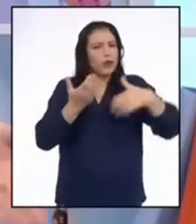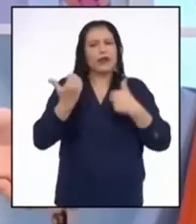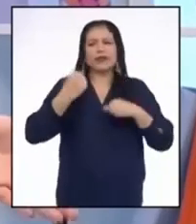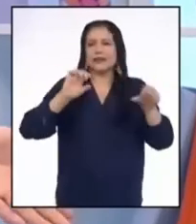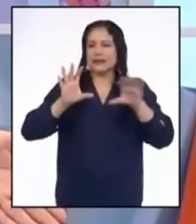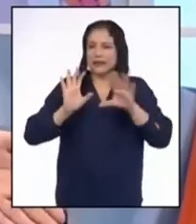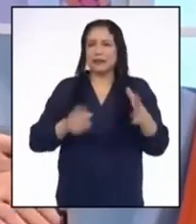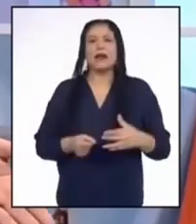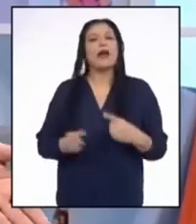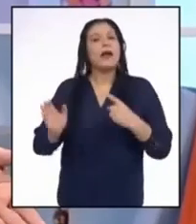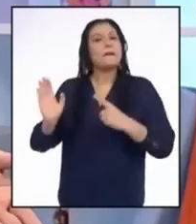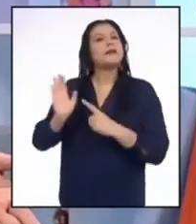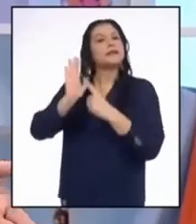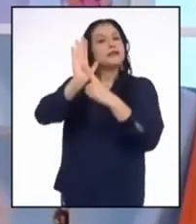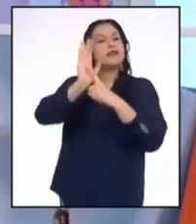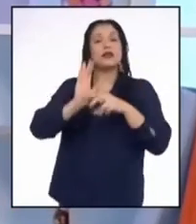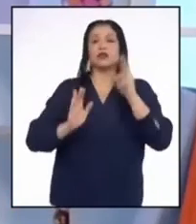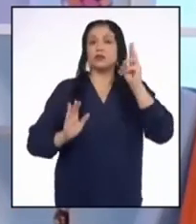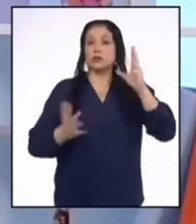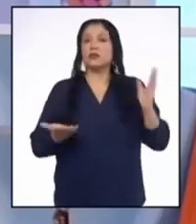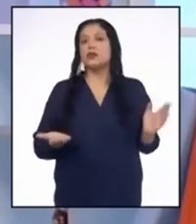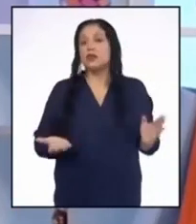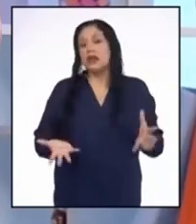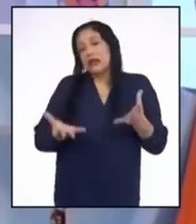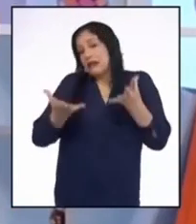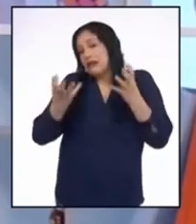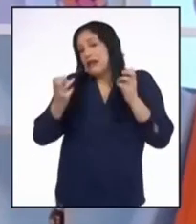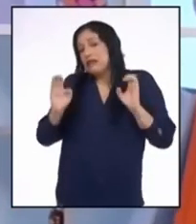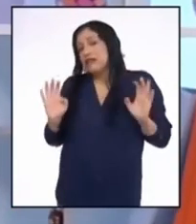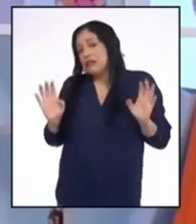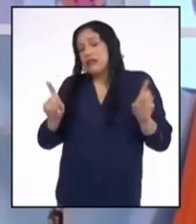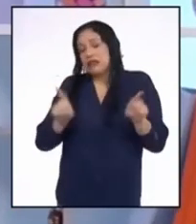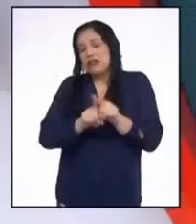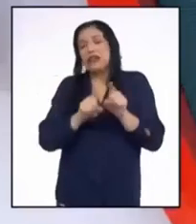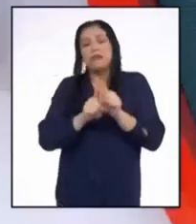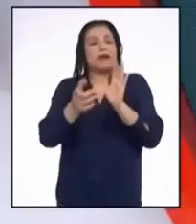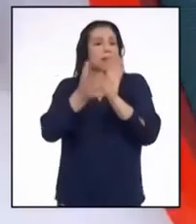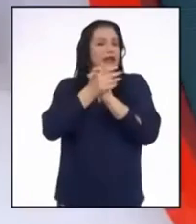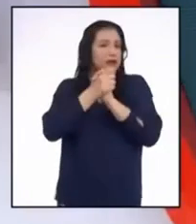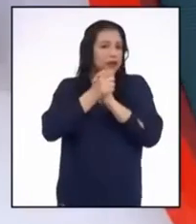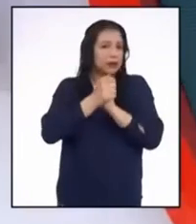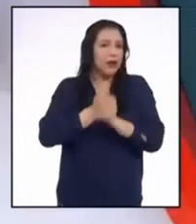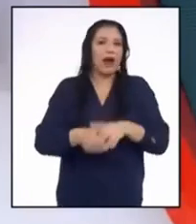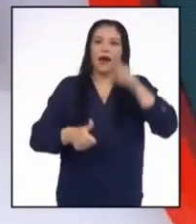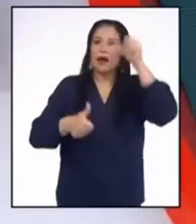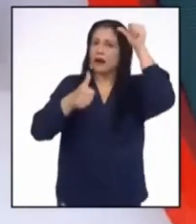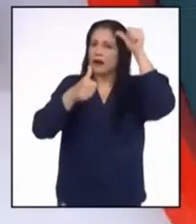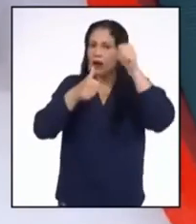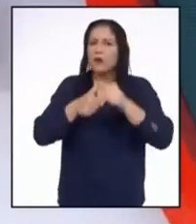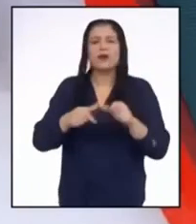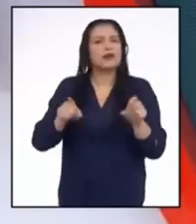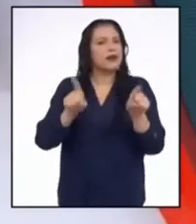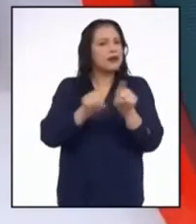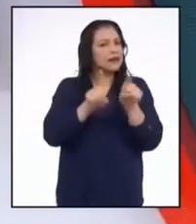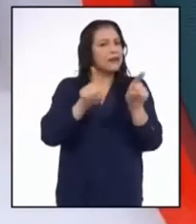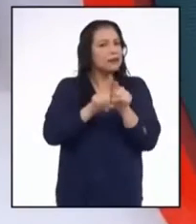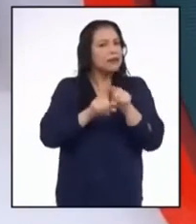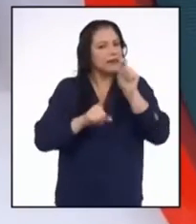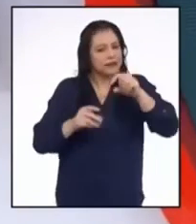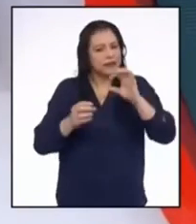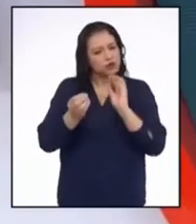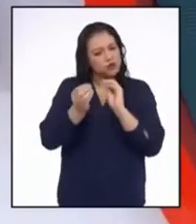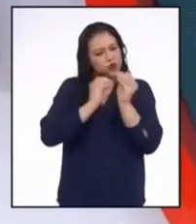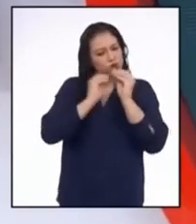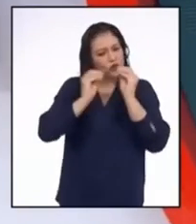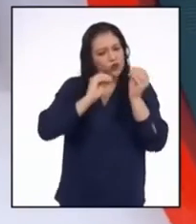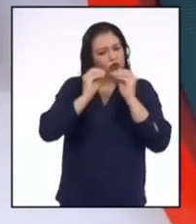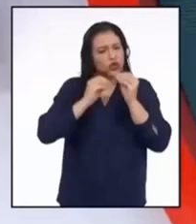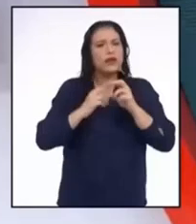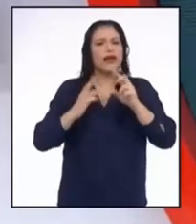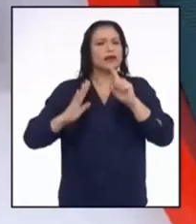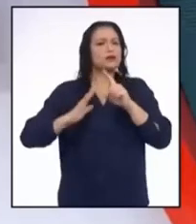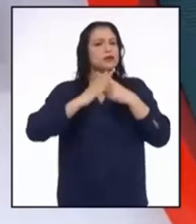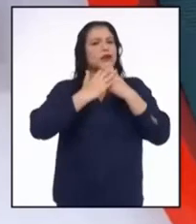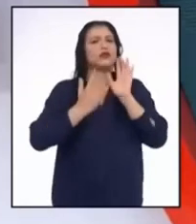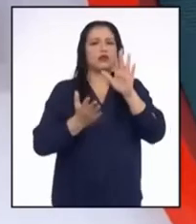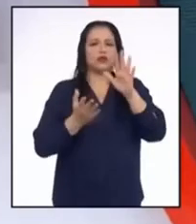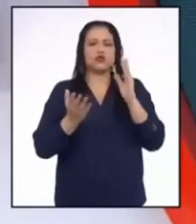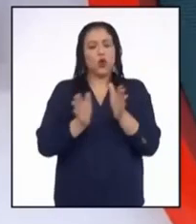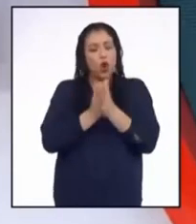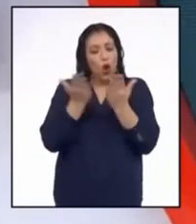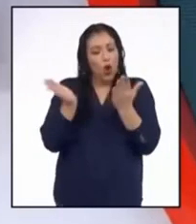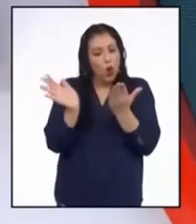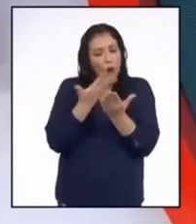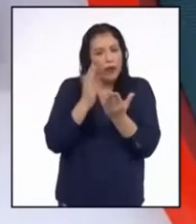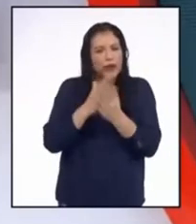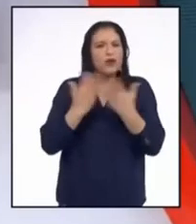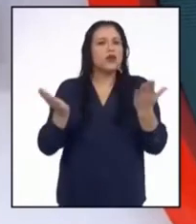actividades y presentarlo a sus profesores y, si quieren, también a sus amigos. Y recuerden que también deben resolver las situaciones de su cuaderno de trabajo, que